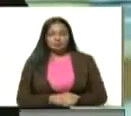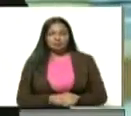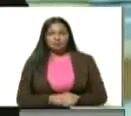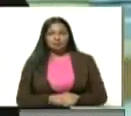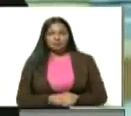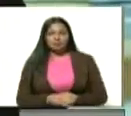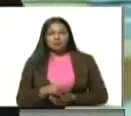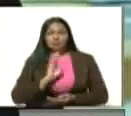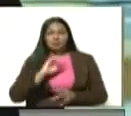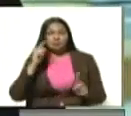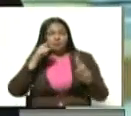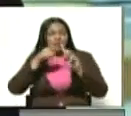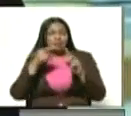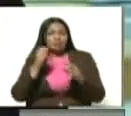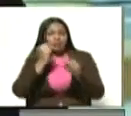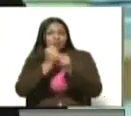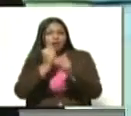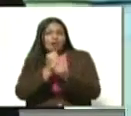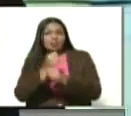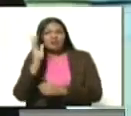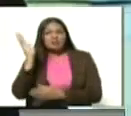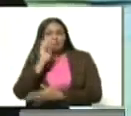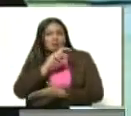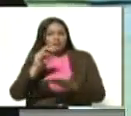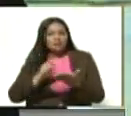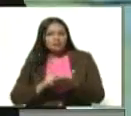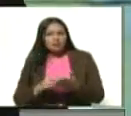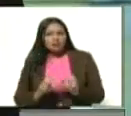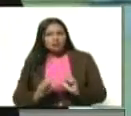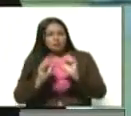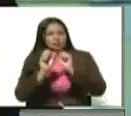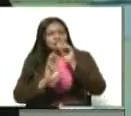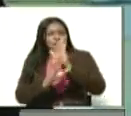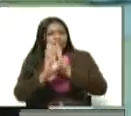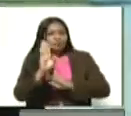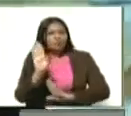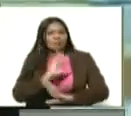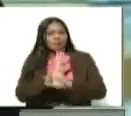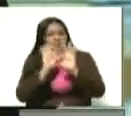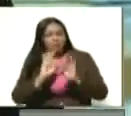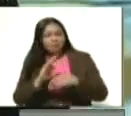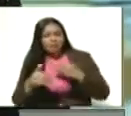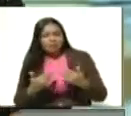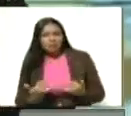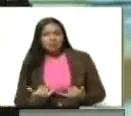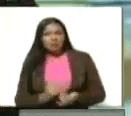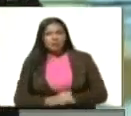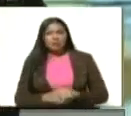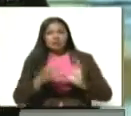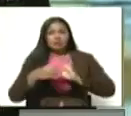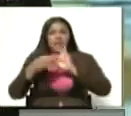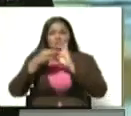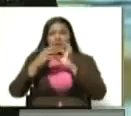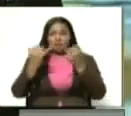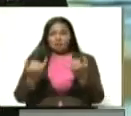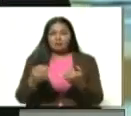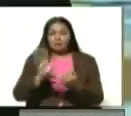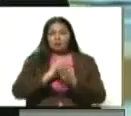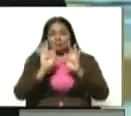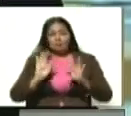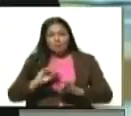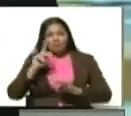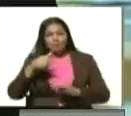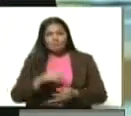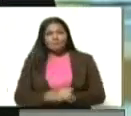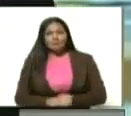están trabajando. En el seno de la Asamblea Nacional, ¿qué se está avanzando? ¿Qué se está haciendo en torno a esto? Y sobre todo, si hay unidad de criterio en torno